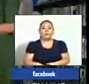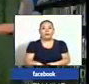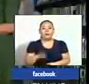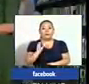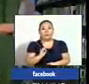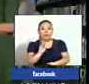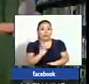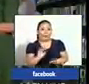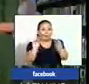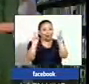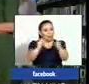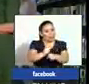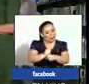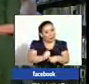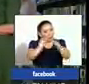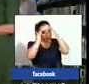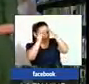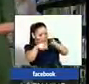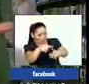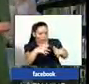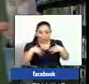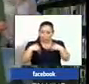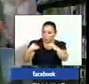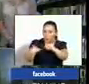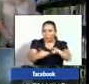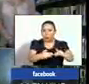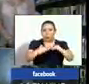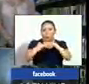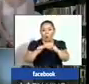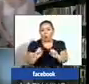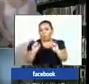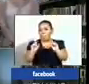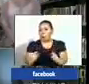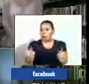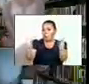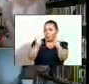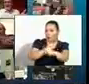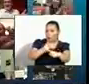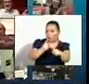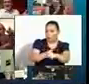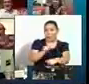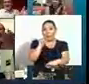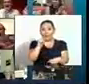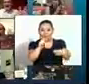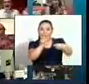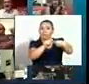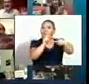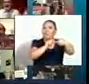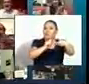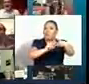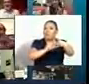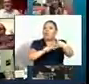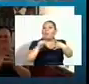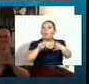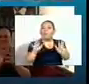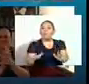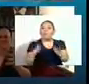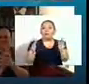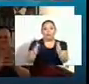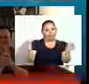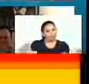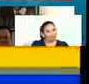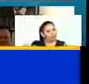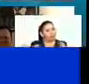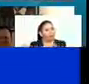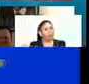Seguridad nacional, atención sanitaria para todos y la fuerza del cambio generacional. Estos fueron los temas centrales de la Convención Nacional